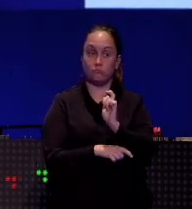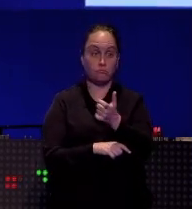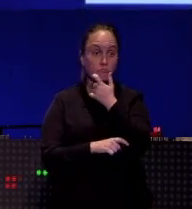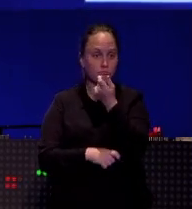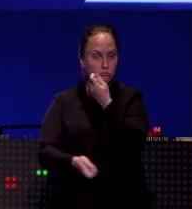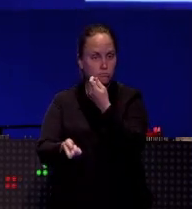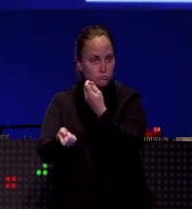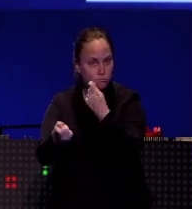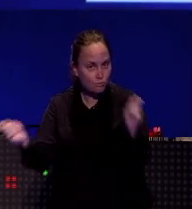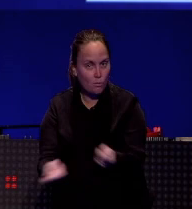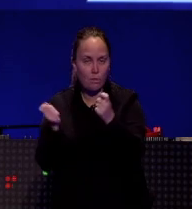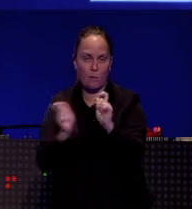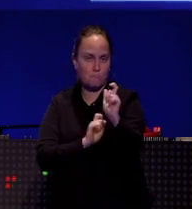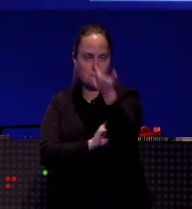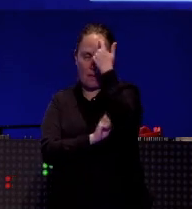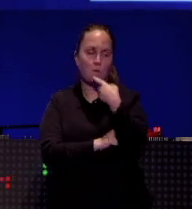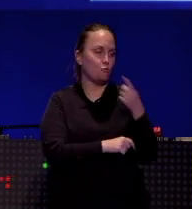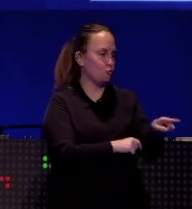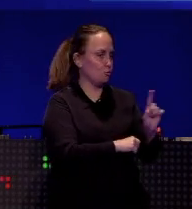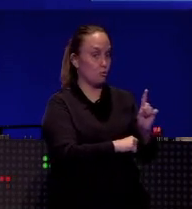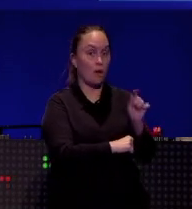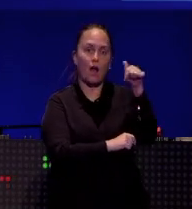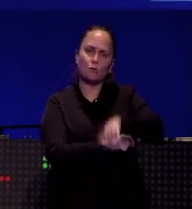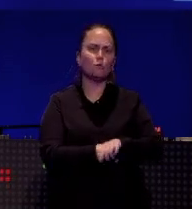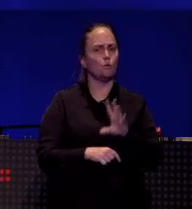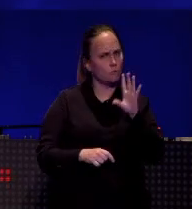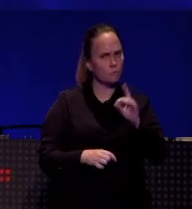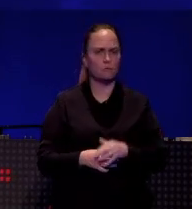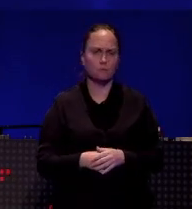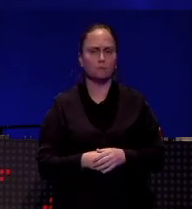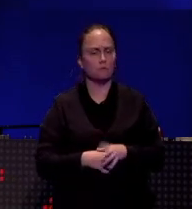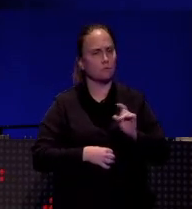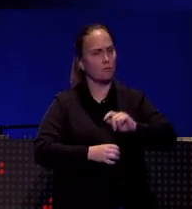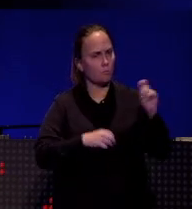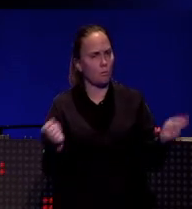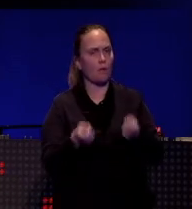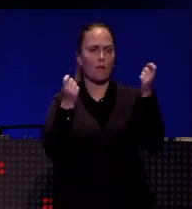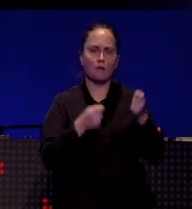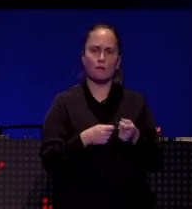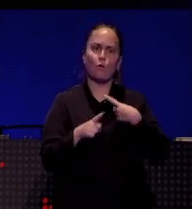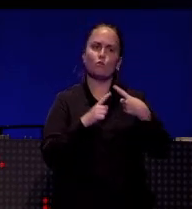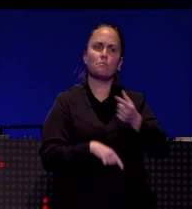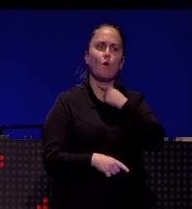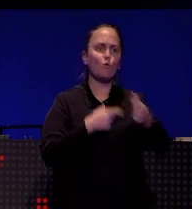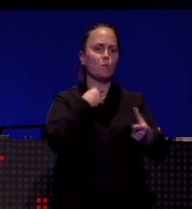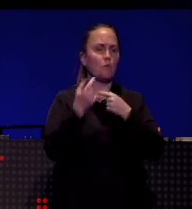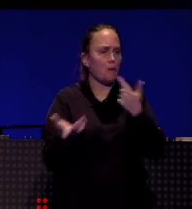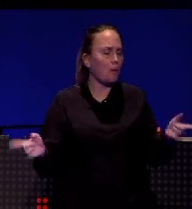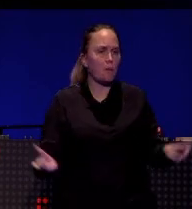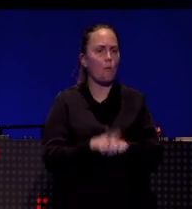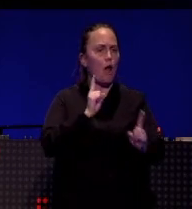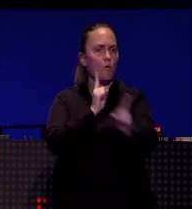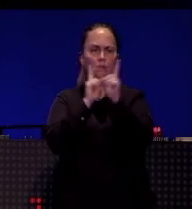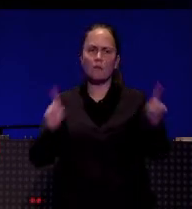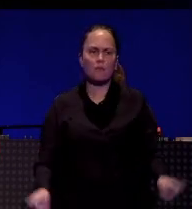publicitar y haciendo esto he dicho pues no pues si voy a publicitar todo lo que me guste la gente se ponga en contra o no y